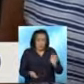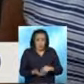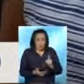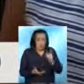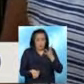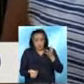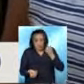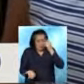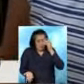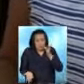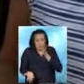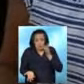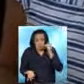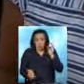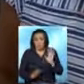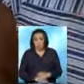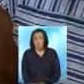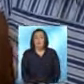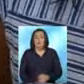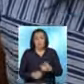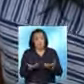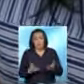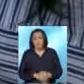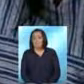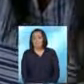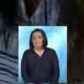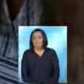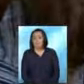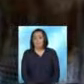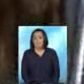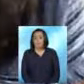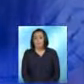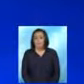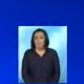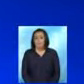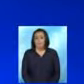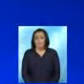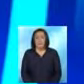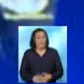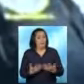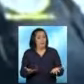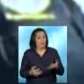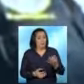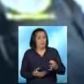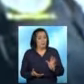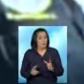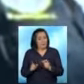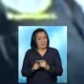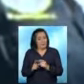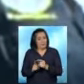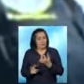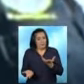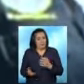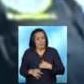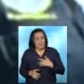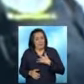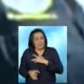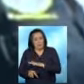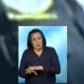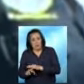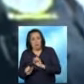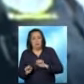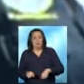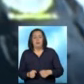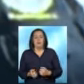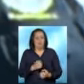quiere entenderlo, no sé. Pero está así, sí. Lo cierto es que no hay palabras para consolar a esta mujer, pero sí le